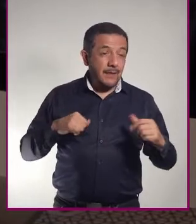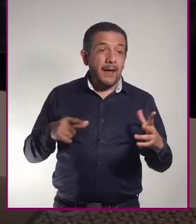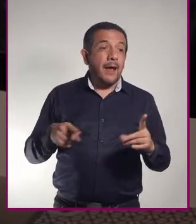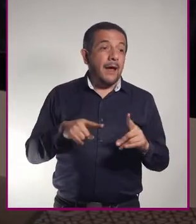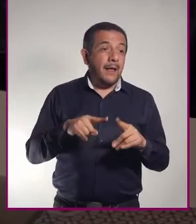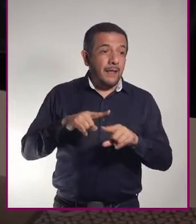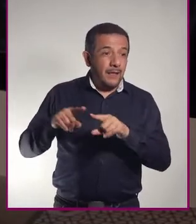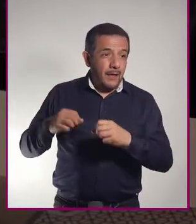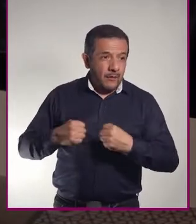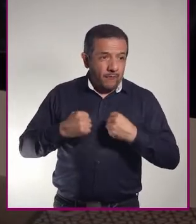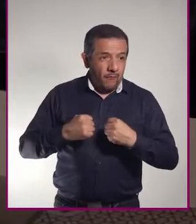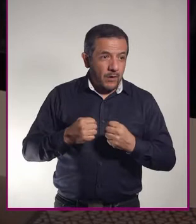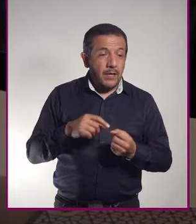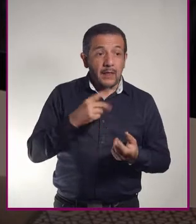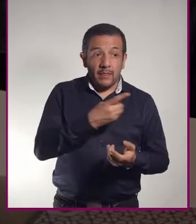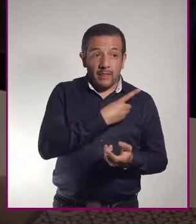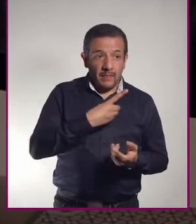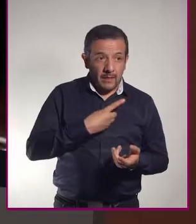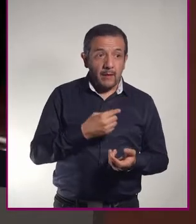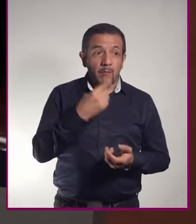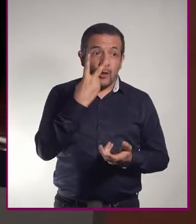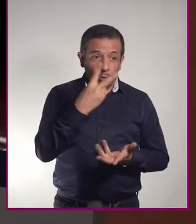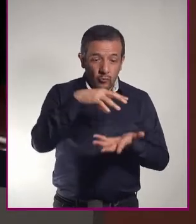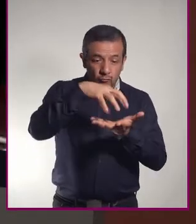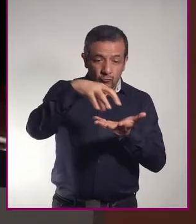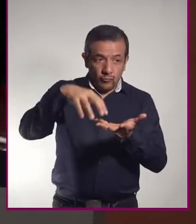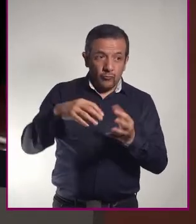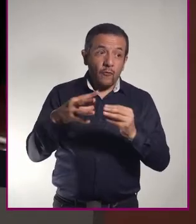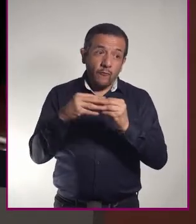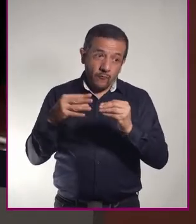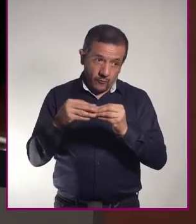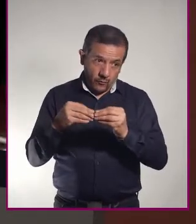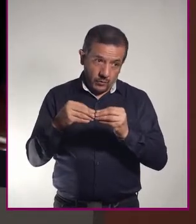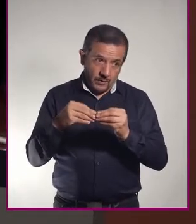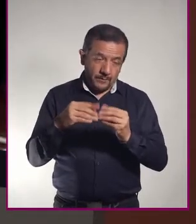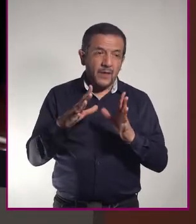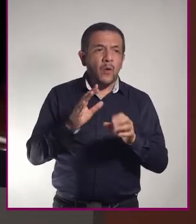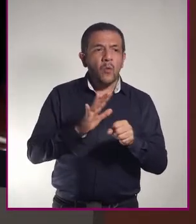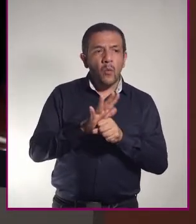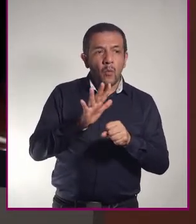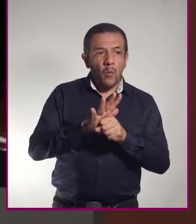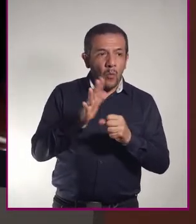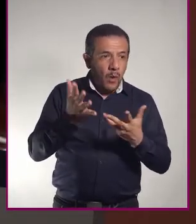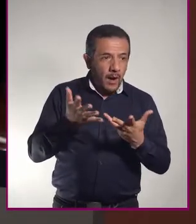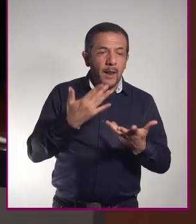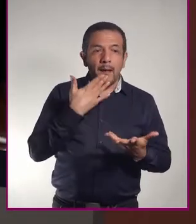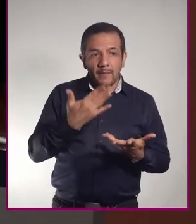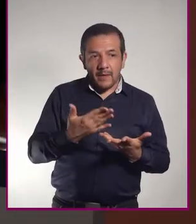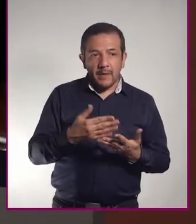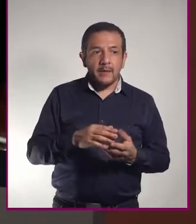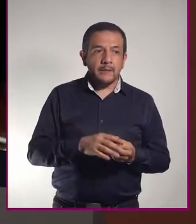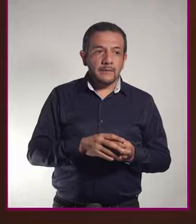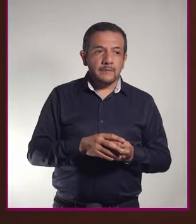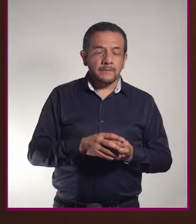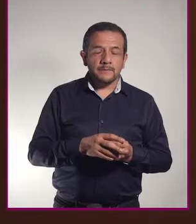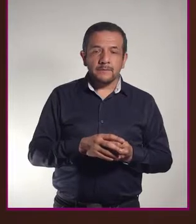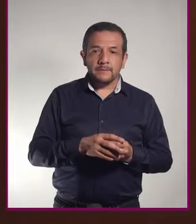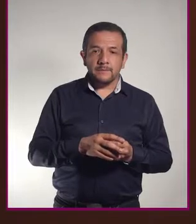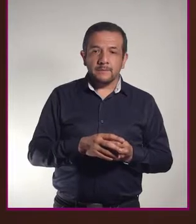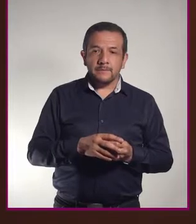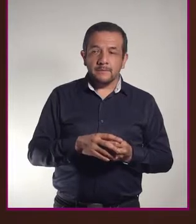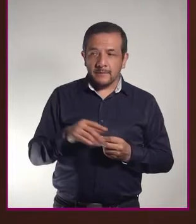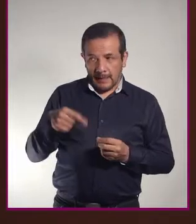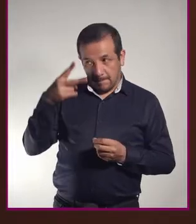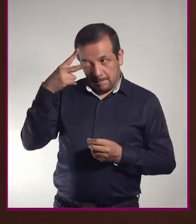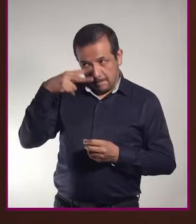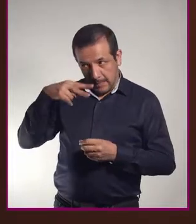de consumir 2 porciones de fruta, pero en términos generales son piezas enteras o mitades. Doctor,